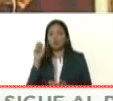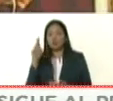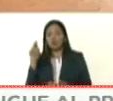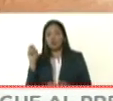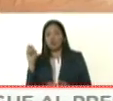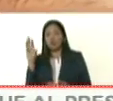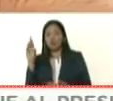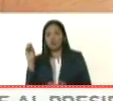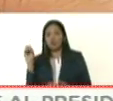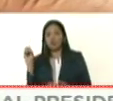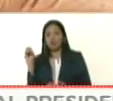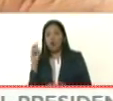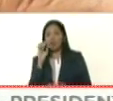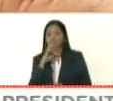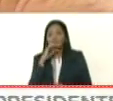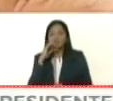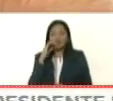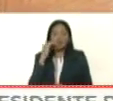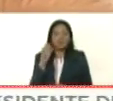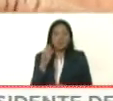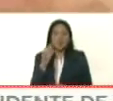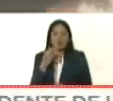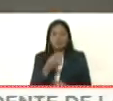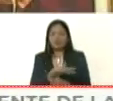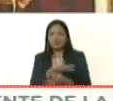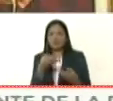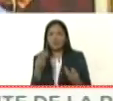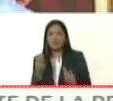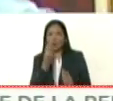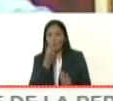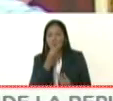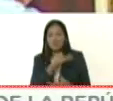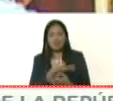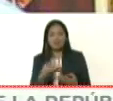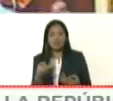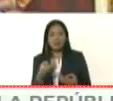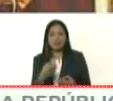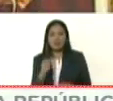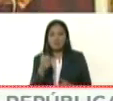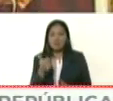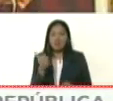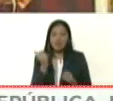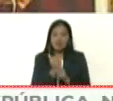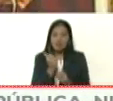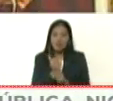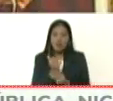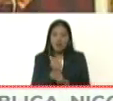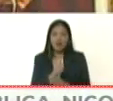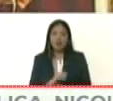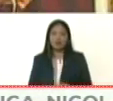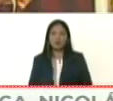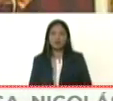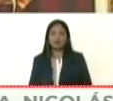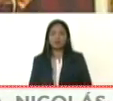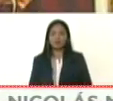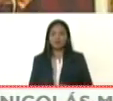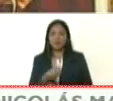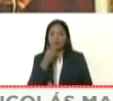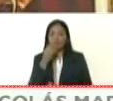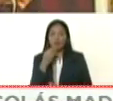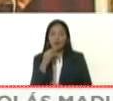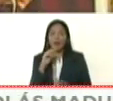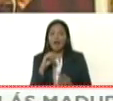Fororo, bien sabroso y bien alimenticio, bien trabajado. Y los bocadulcitos de